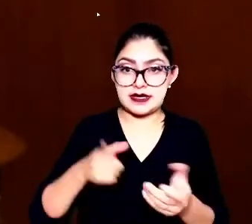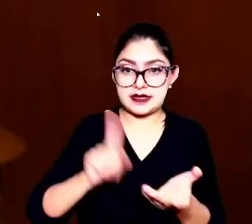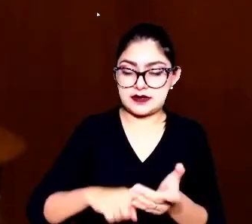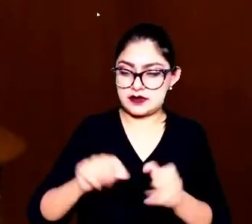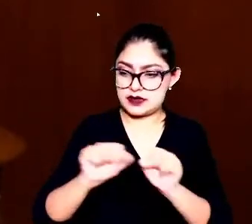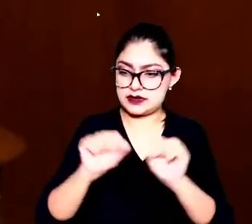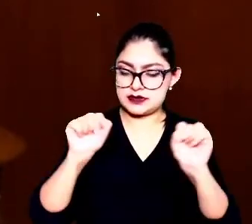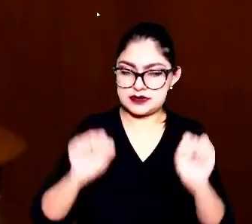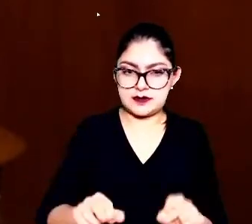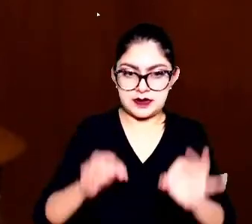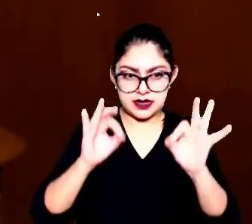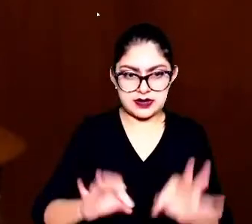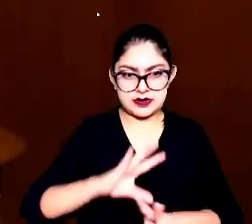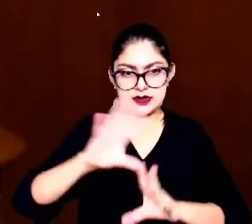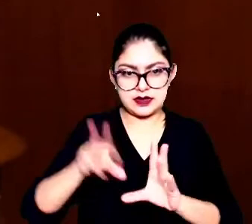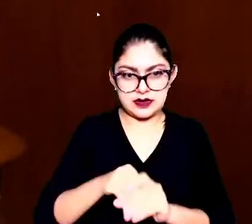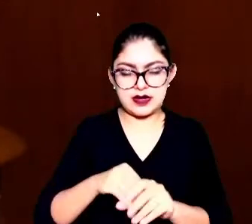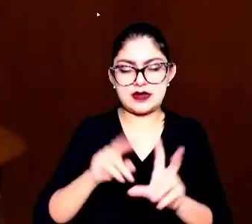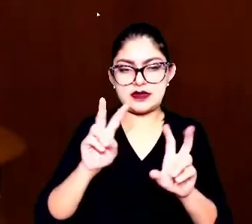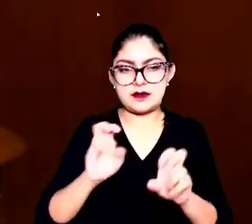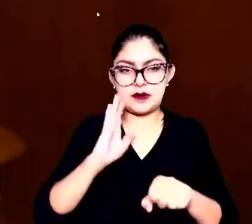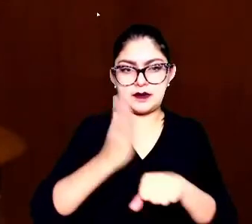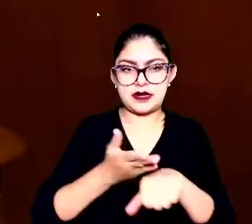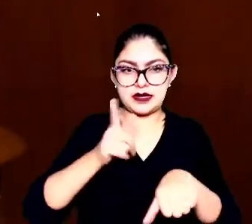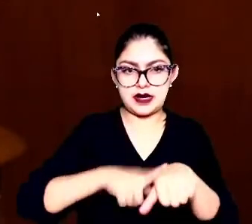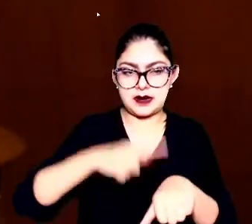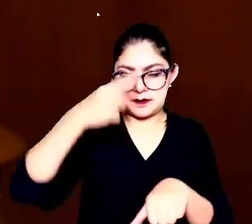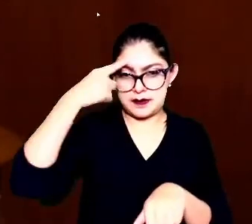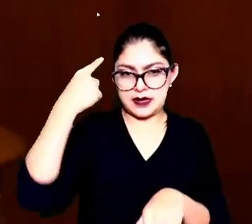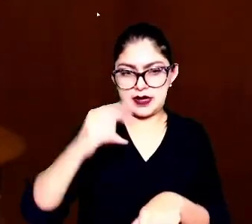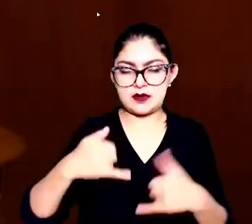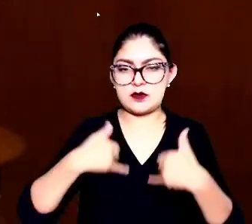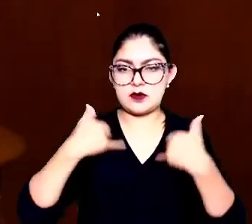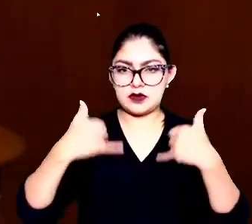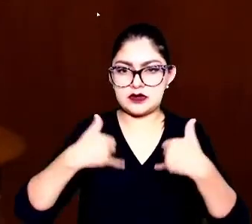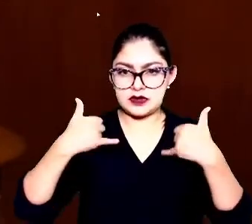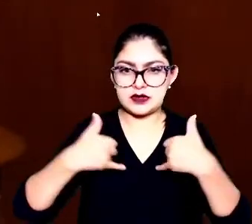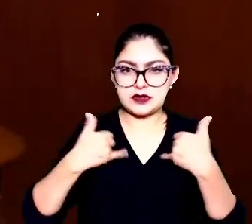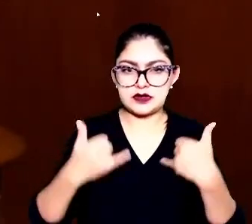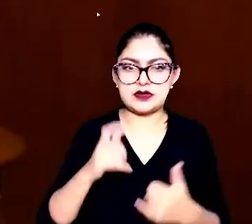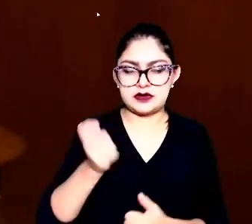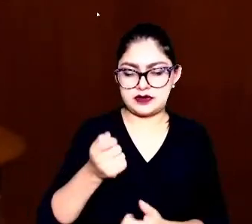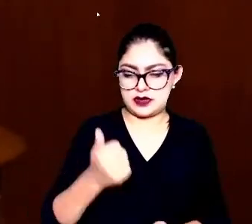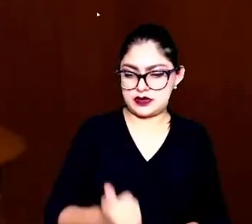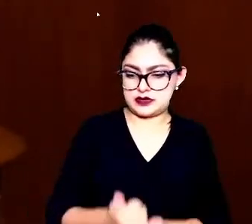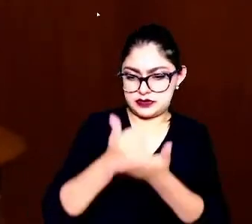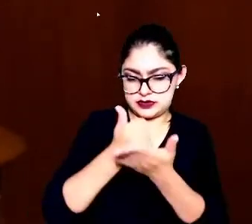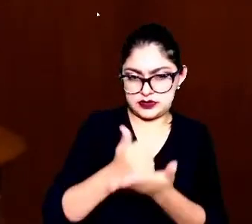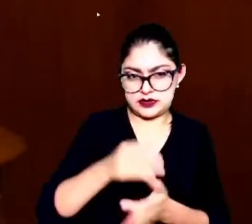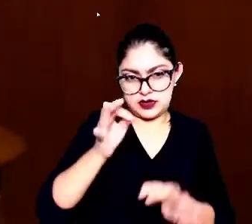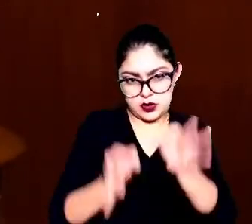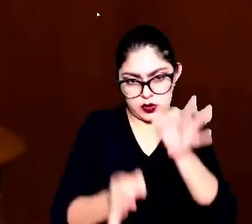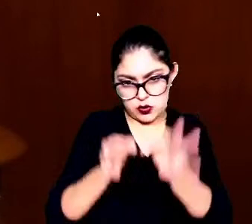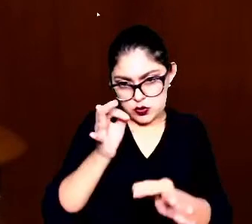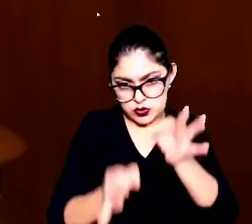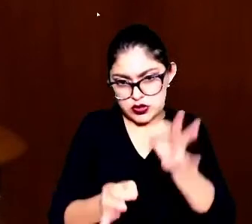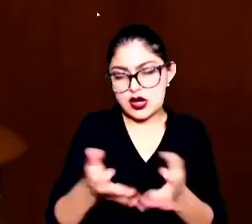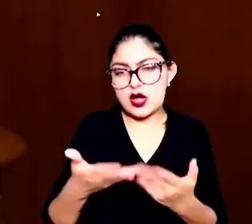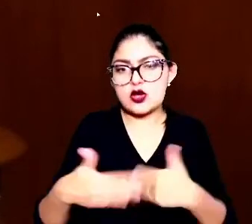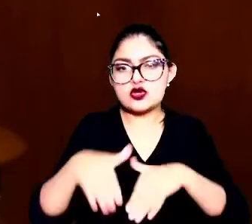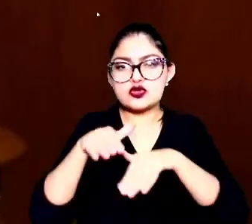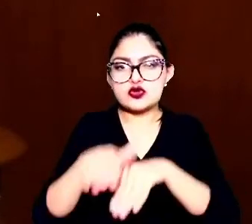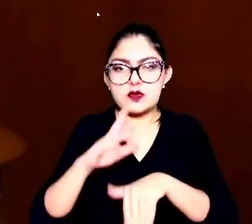penal para adolescentes asistencia jurídica en procedimientos de responsabilidades administrativas